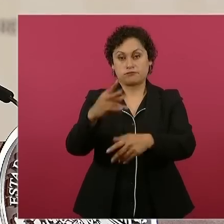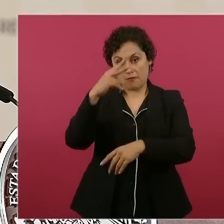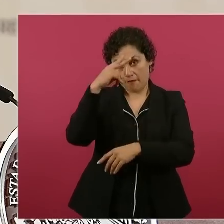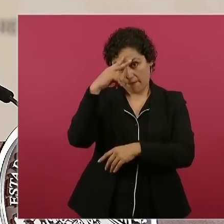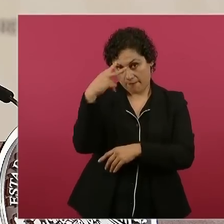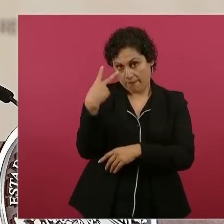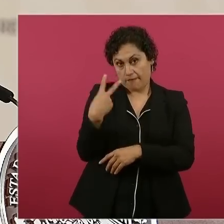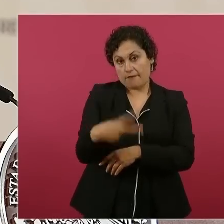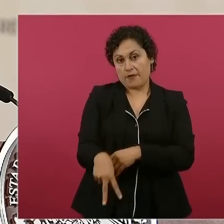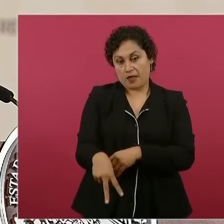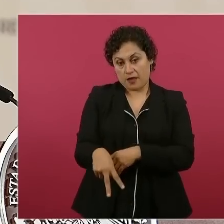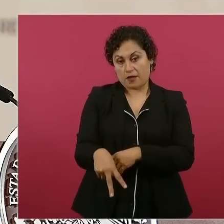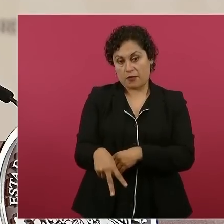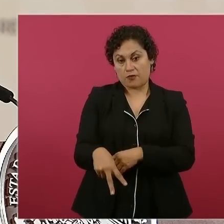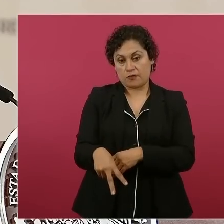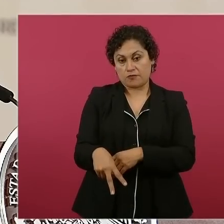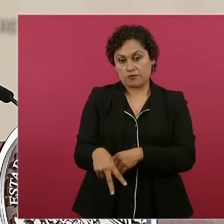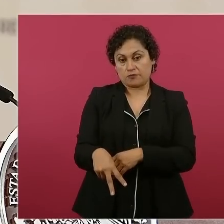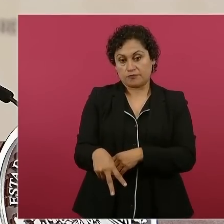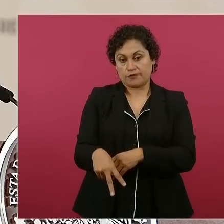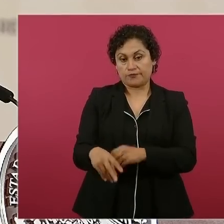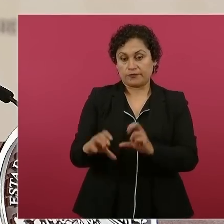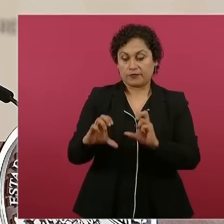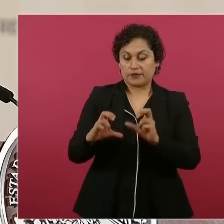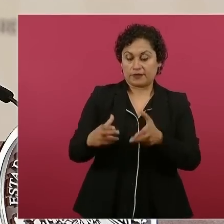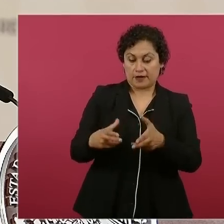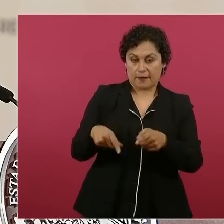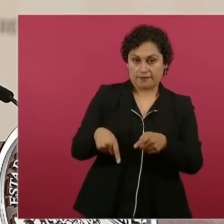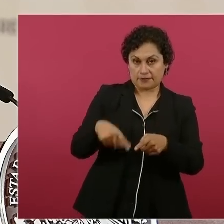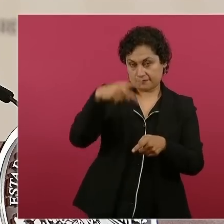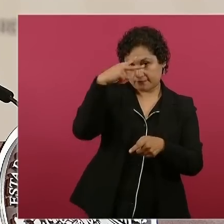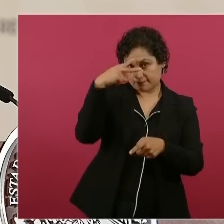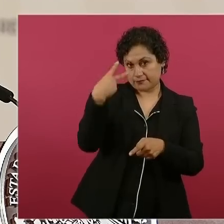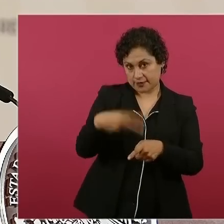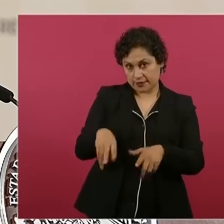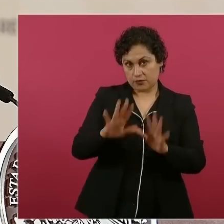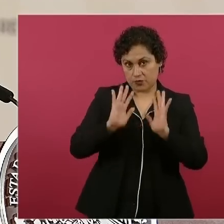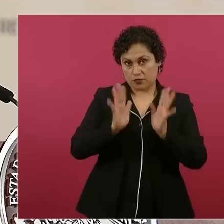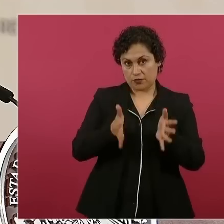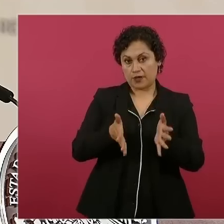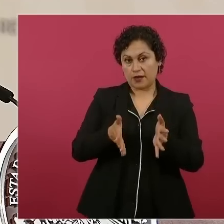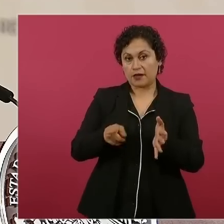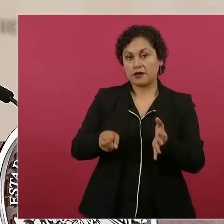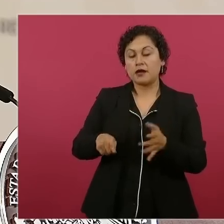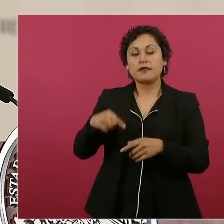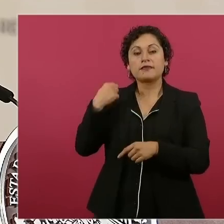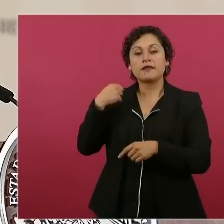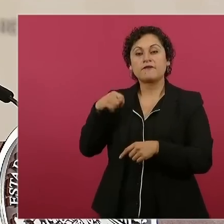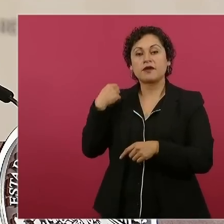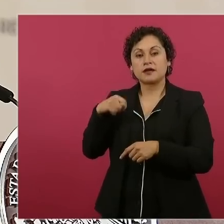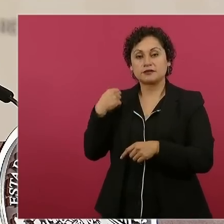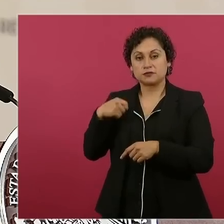mexicano, ya de un lado es Chiapas y del otro es Tabasco,